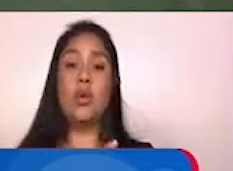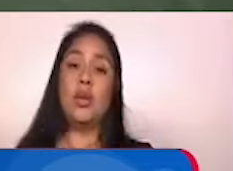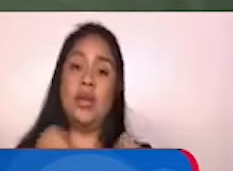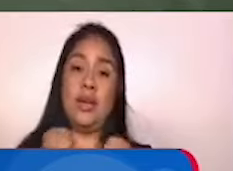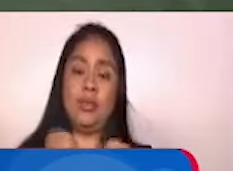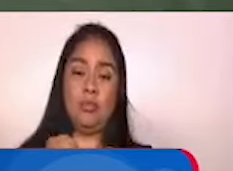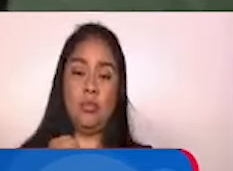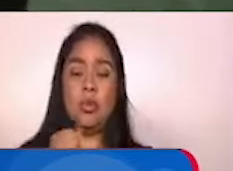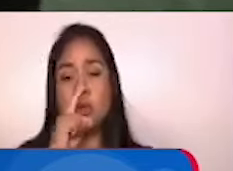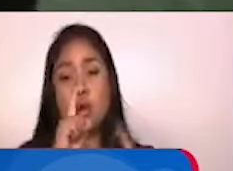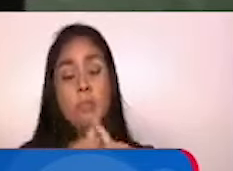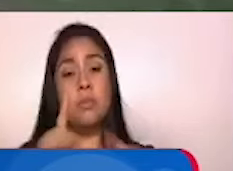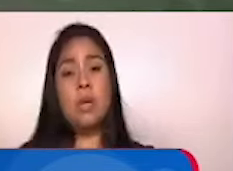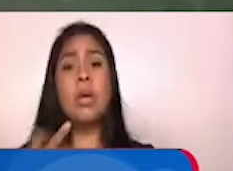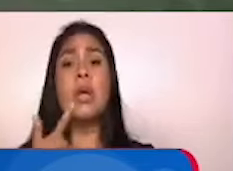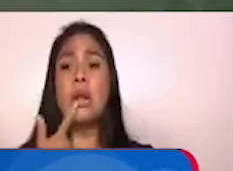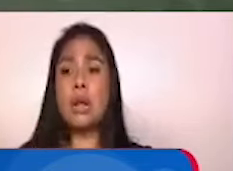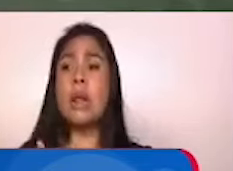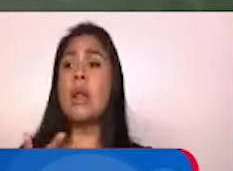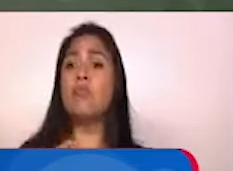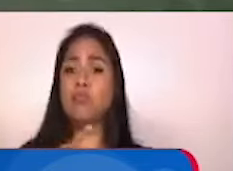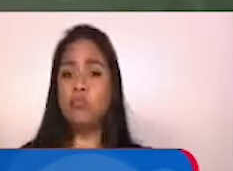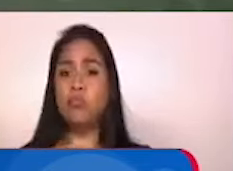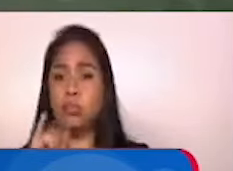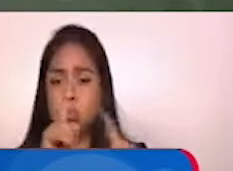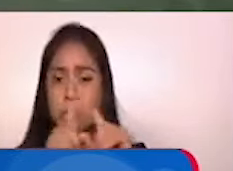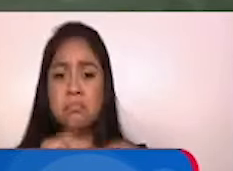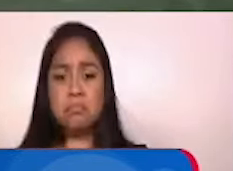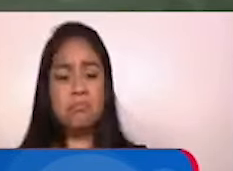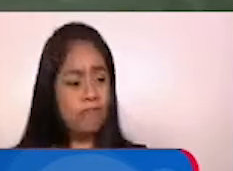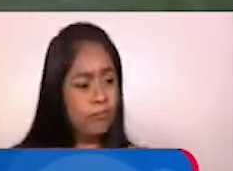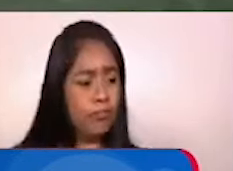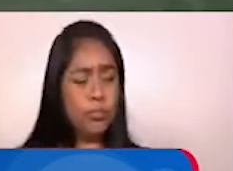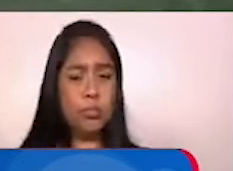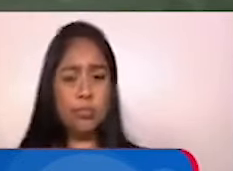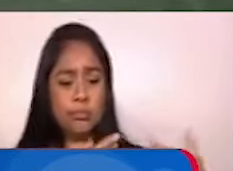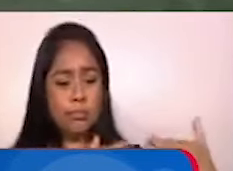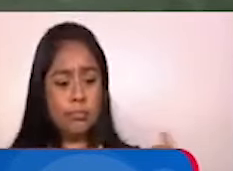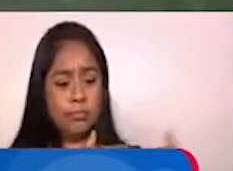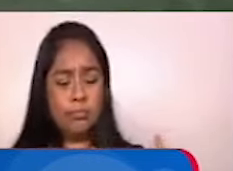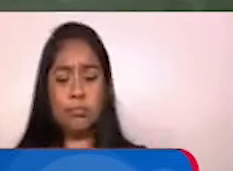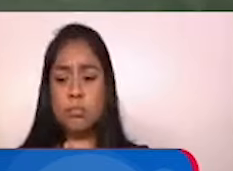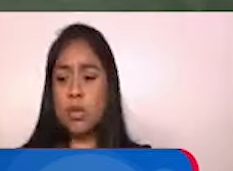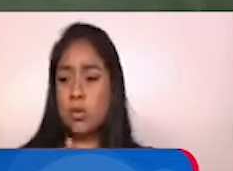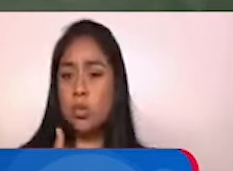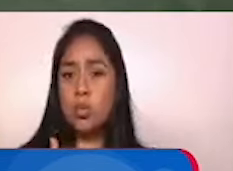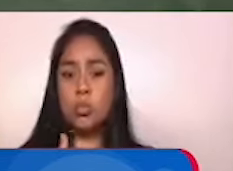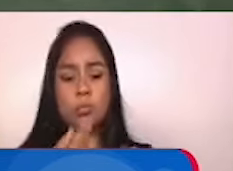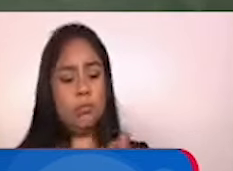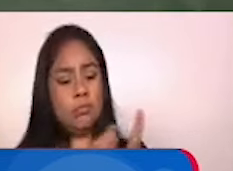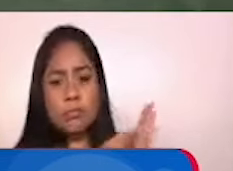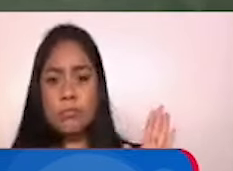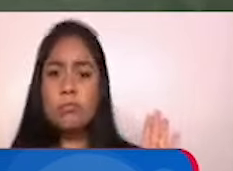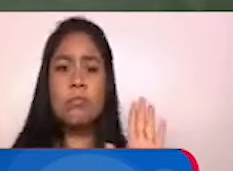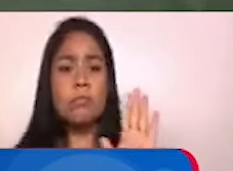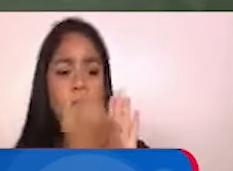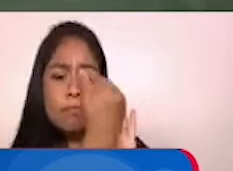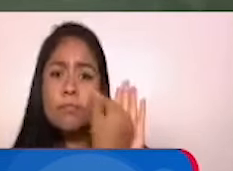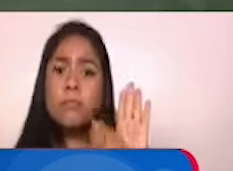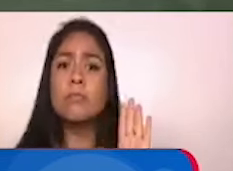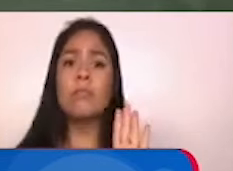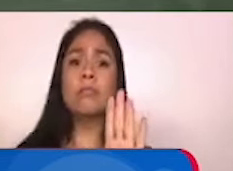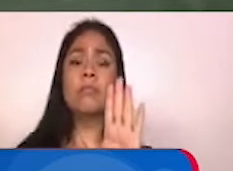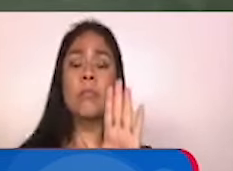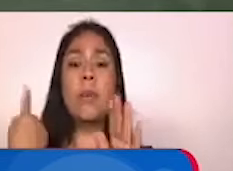La interdependencia nos exige actuar con mayor responsabilidad, solidaridad y rendición de cuentas para fortalecer